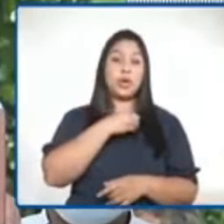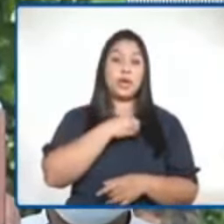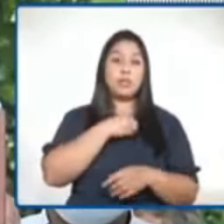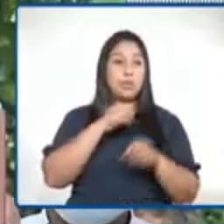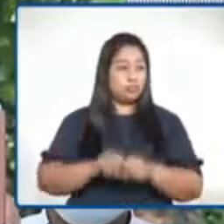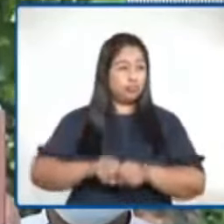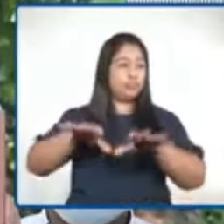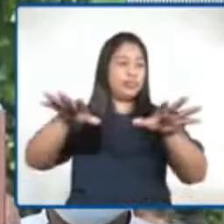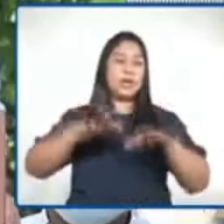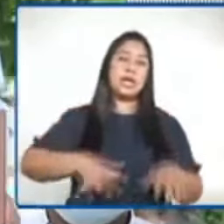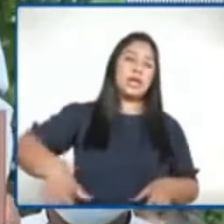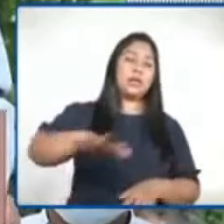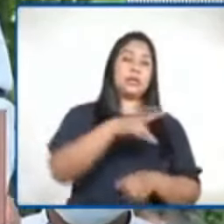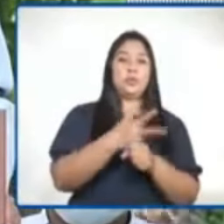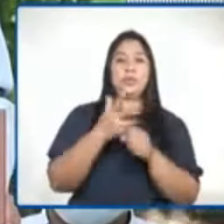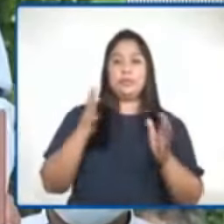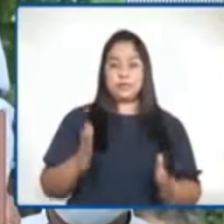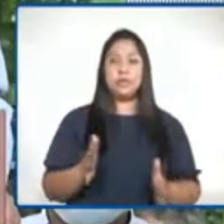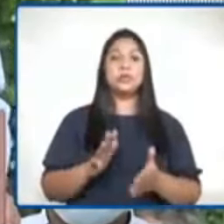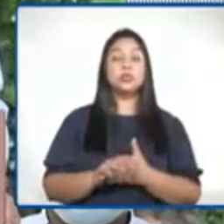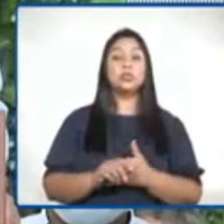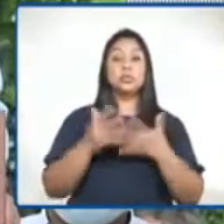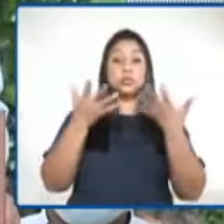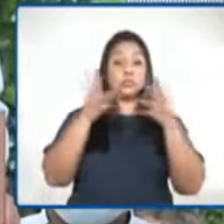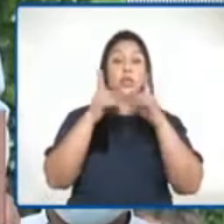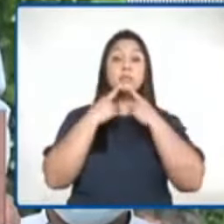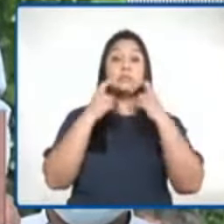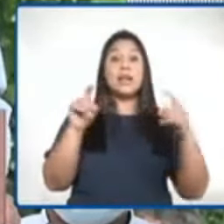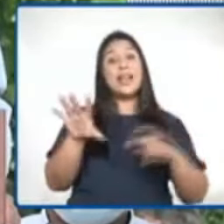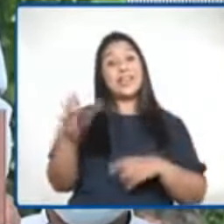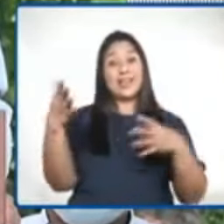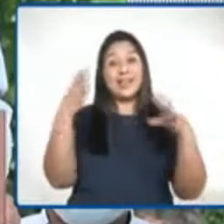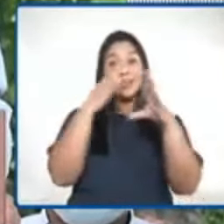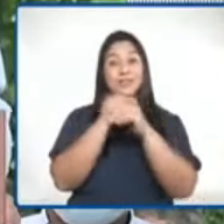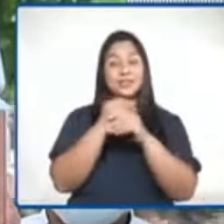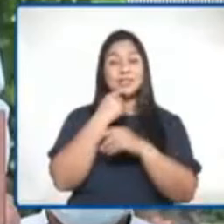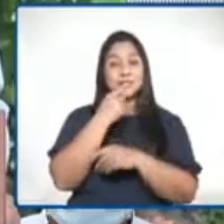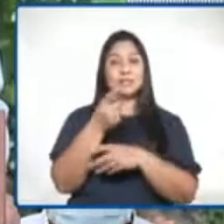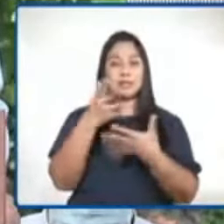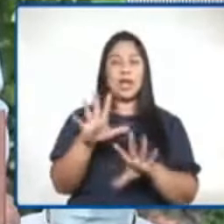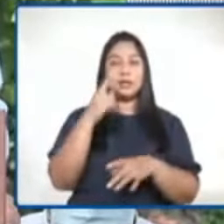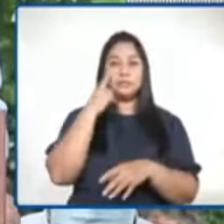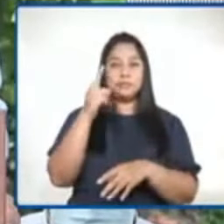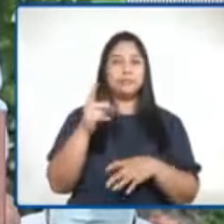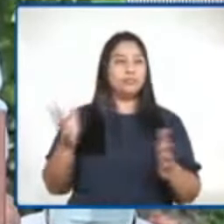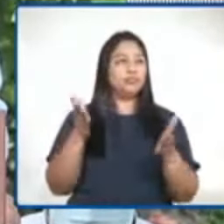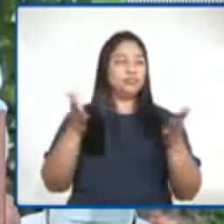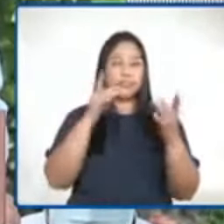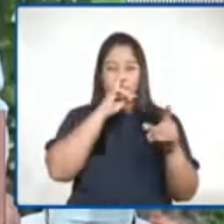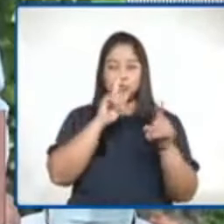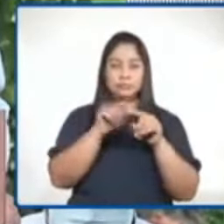a la mayoría de los guatemaltecos. Lo anunciamos anoche y veníamos levantando el censo de las